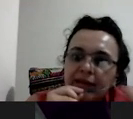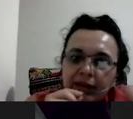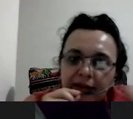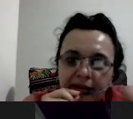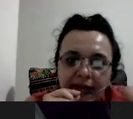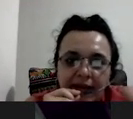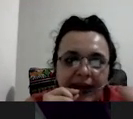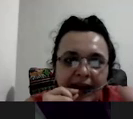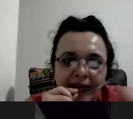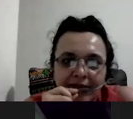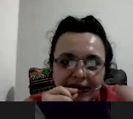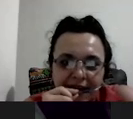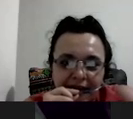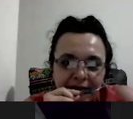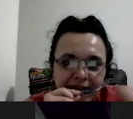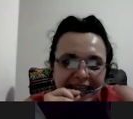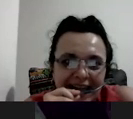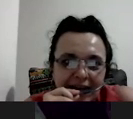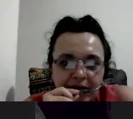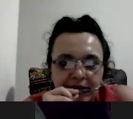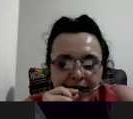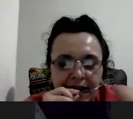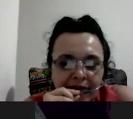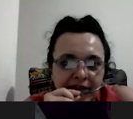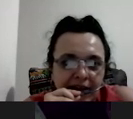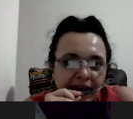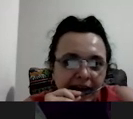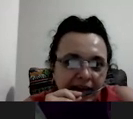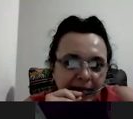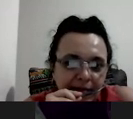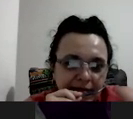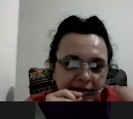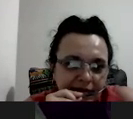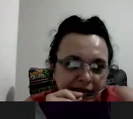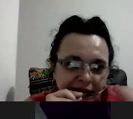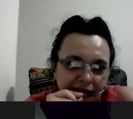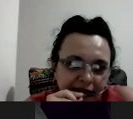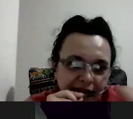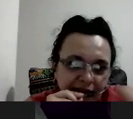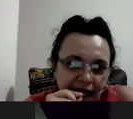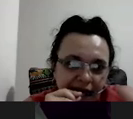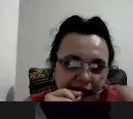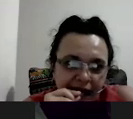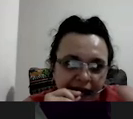De los que teacher grados de los degree, los grados del adjetivo.